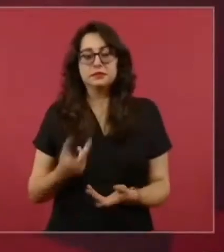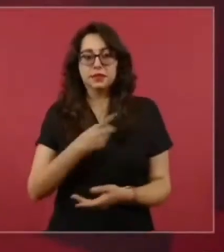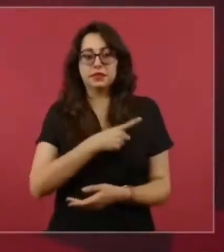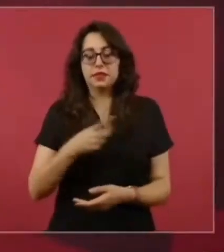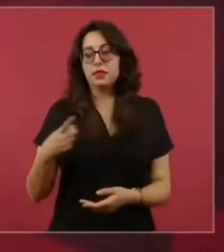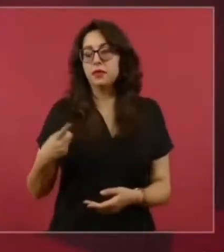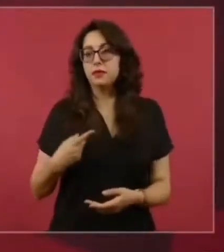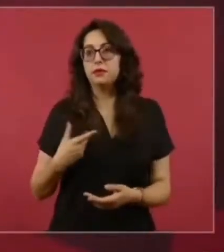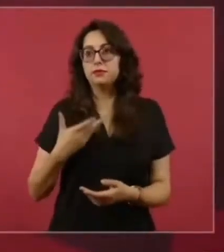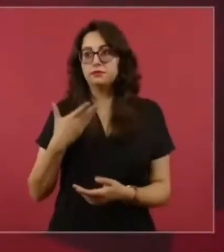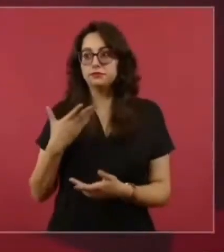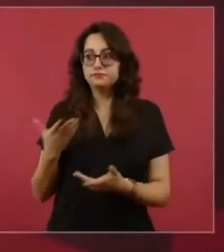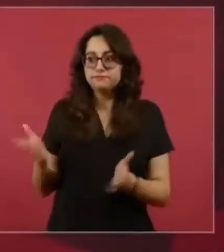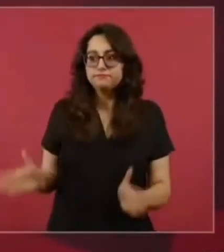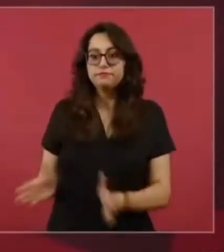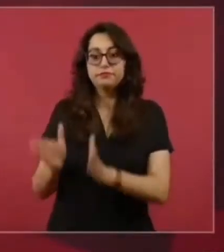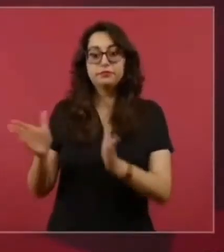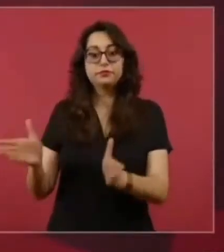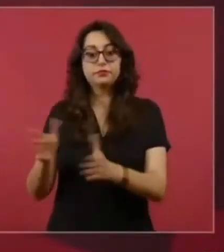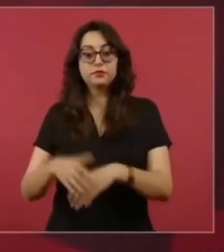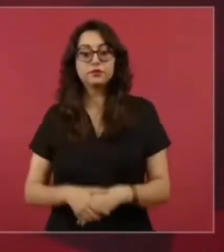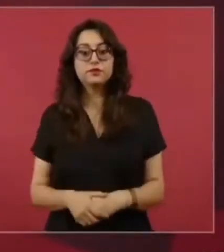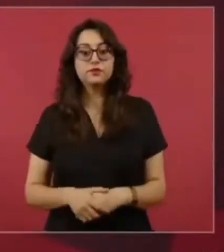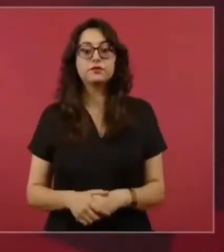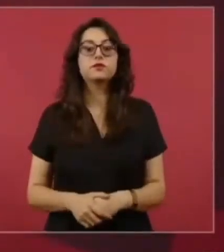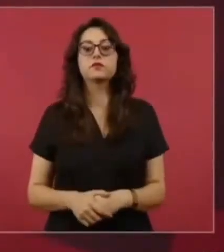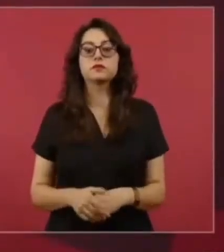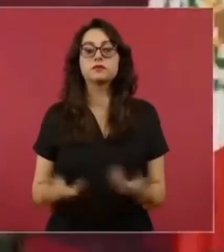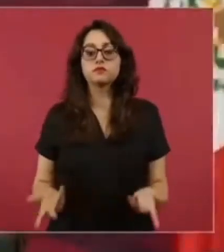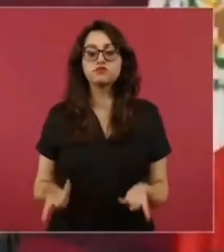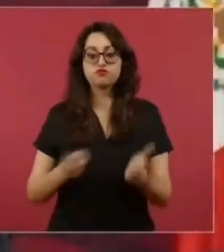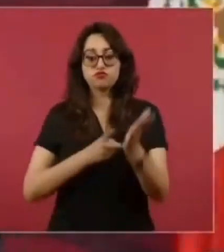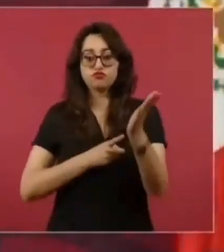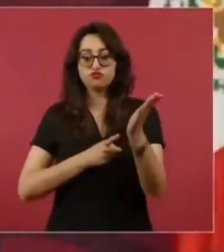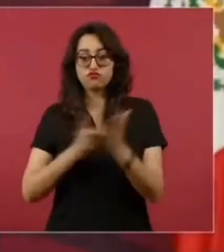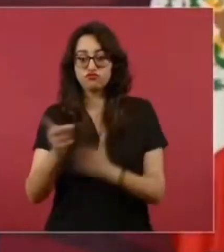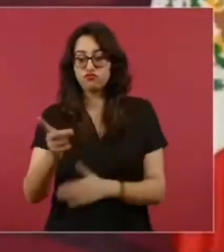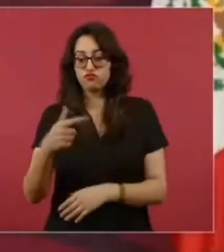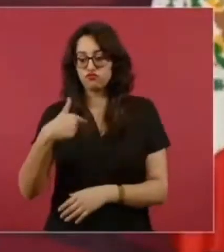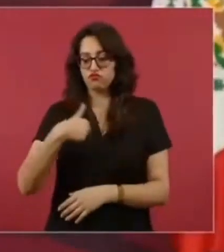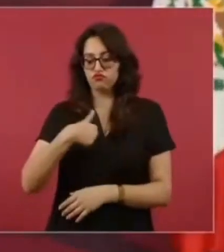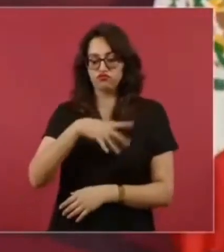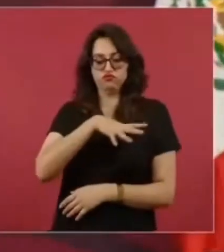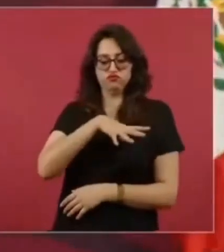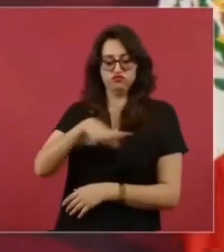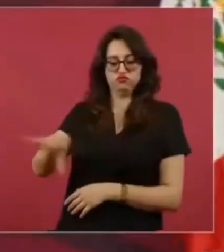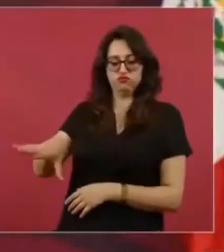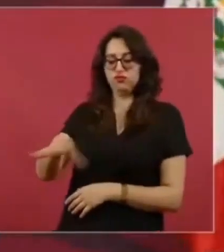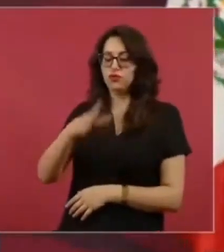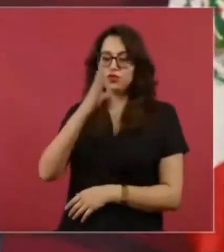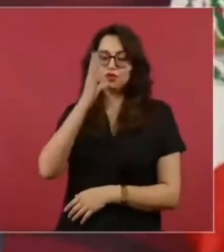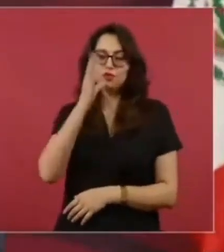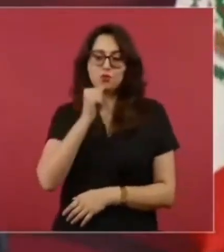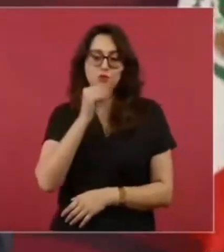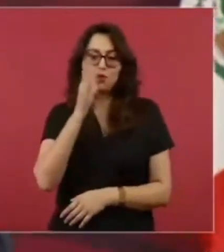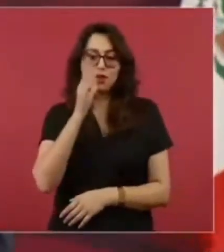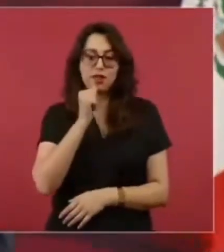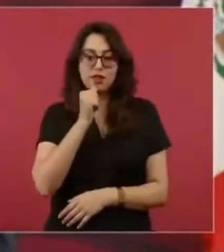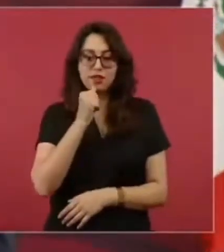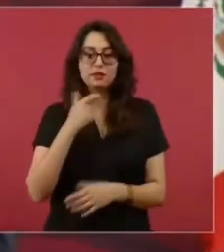yo no puedo decir, no lo recibo. Yo sí, a mí me va a ayudar,